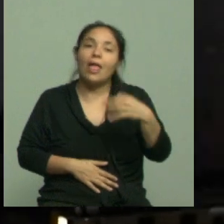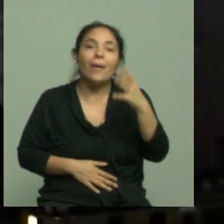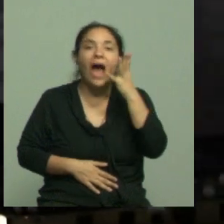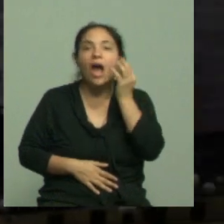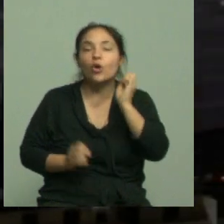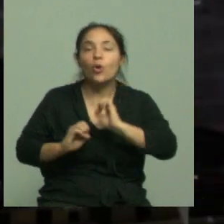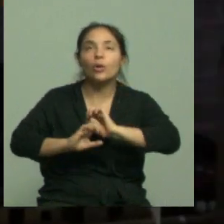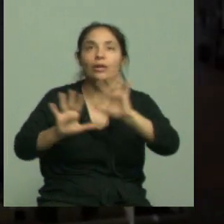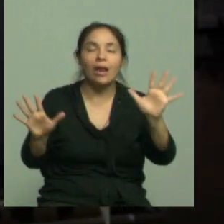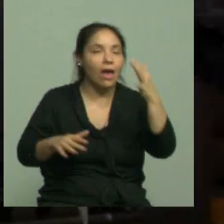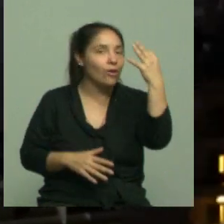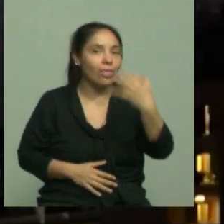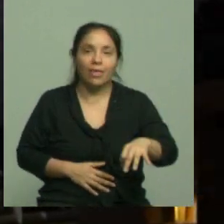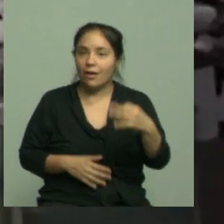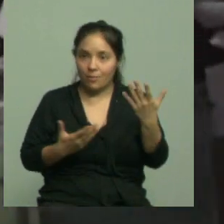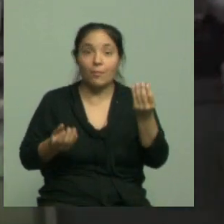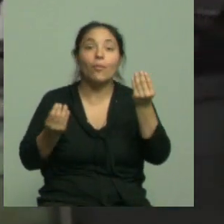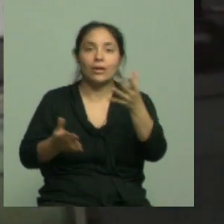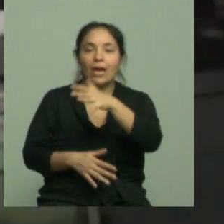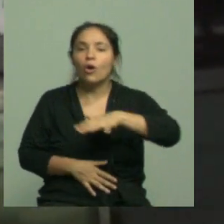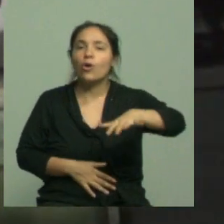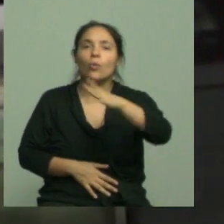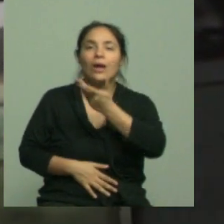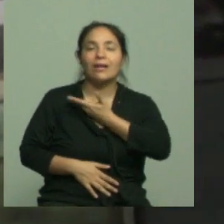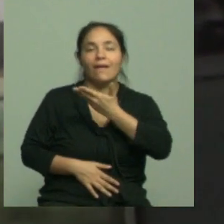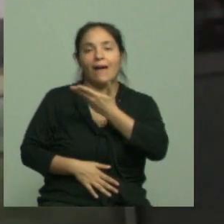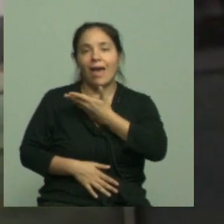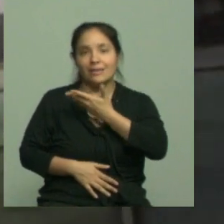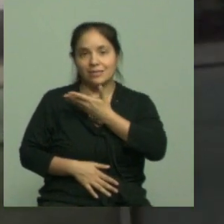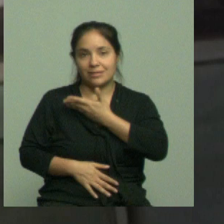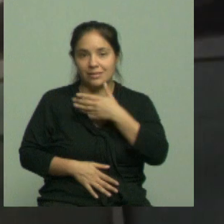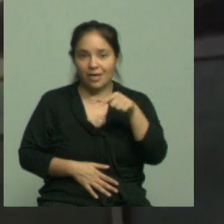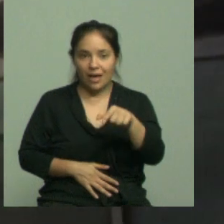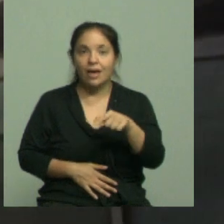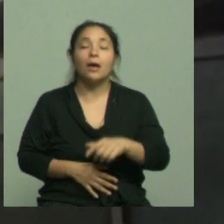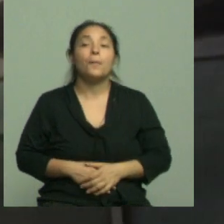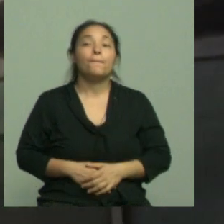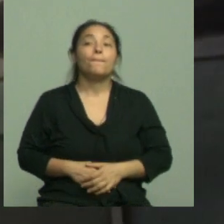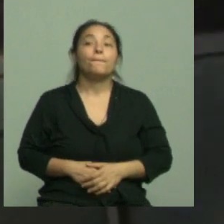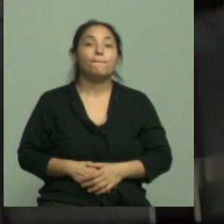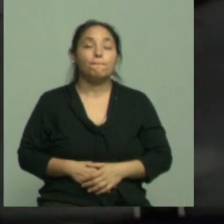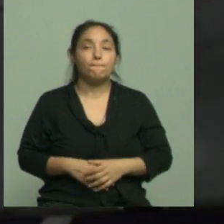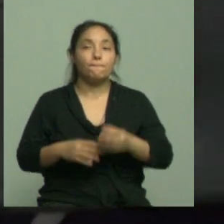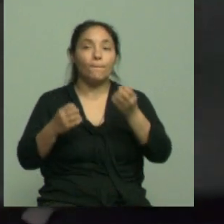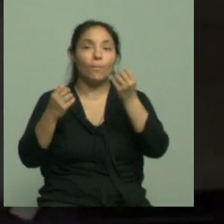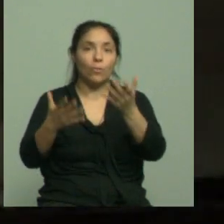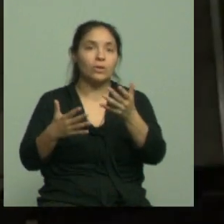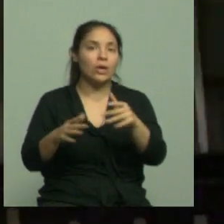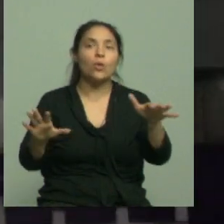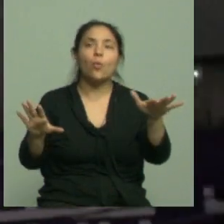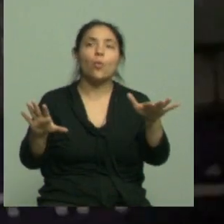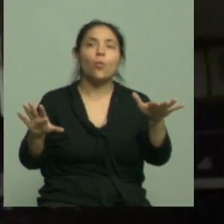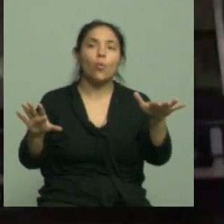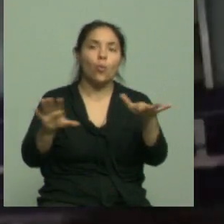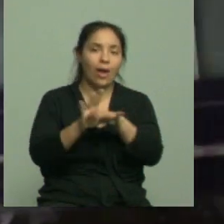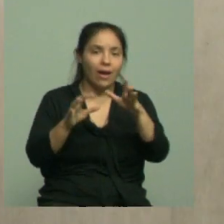túnel en relación a la situación que se da en Gaza, porque yo creo que si no empieza a ir en conjunto con la regionalización que representó el